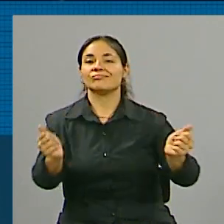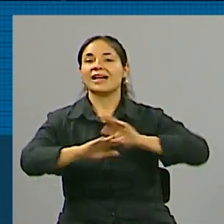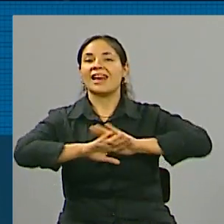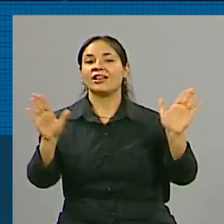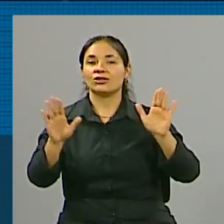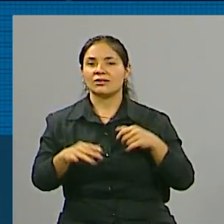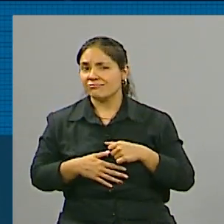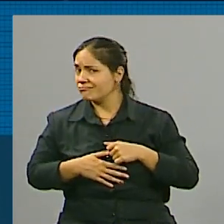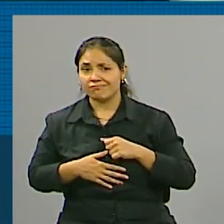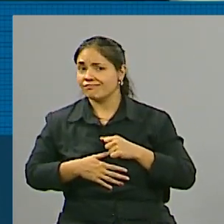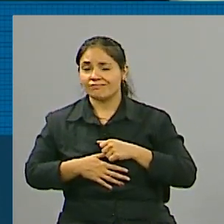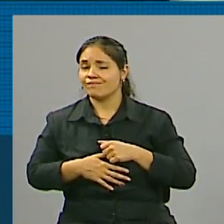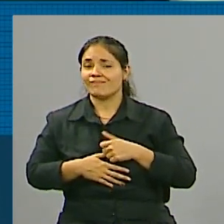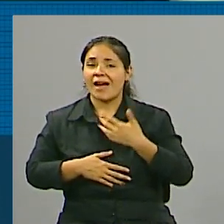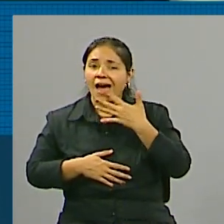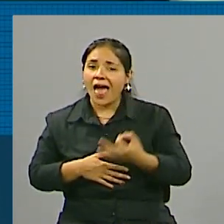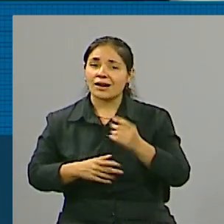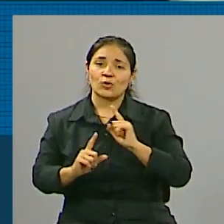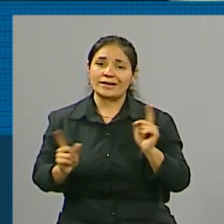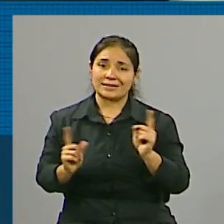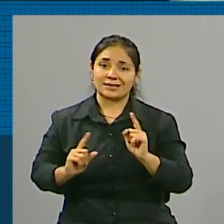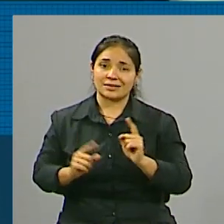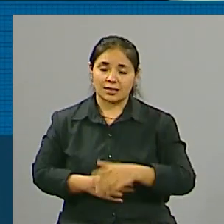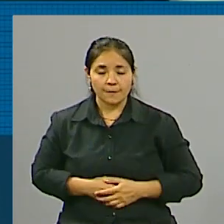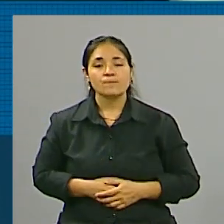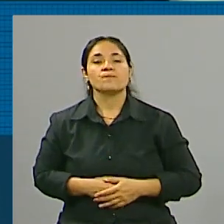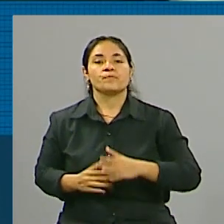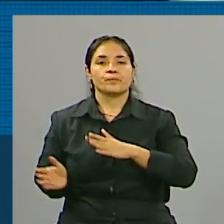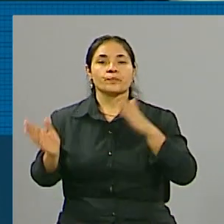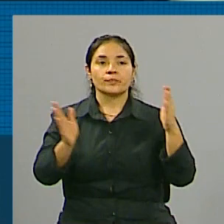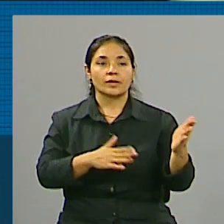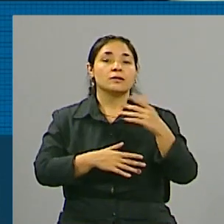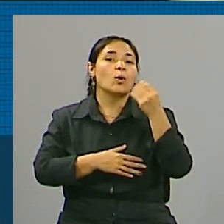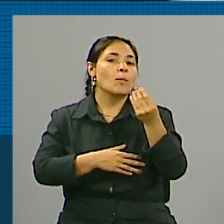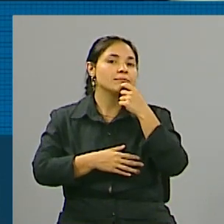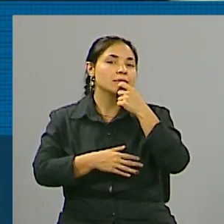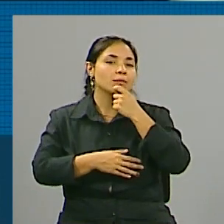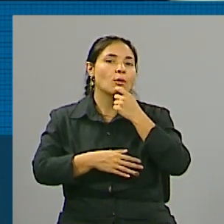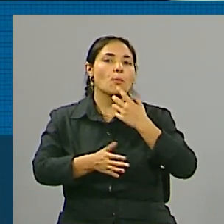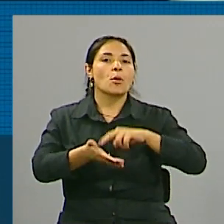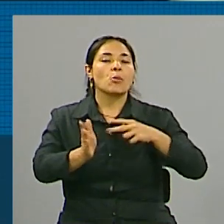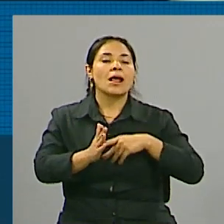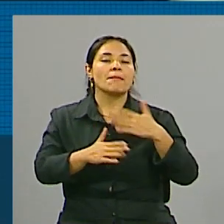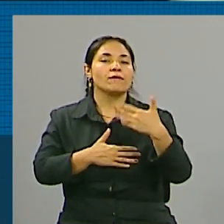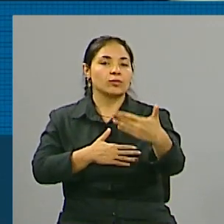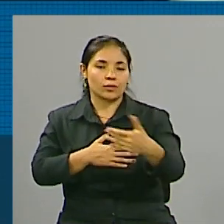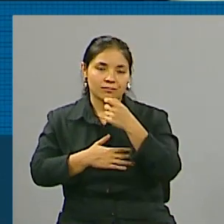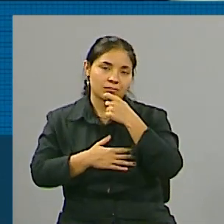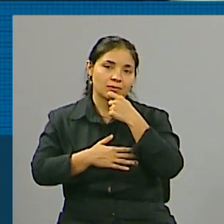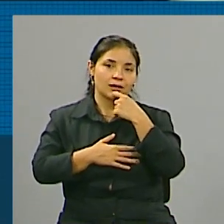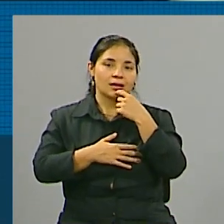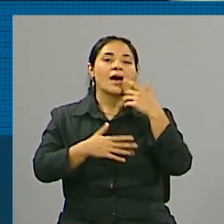Argentina. ¿Cuáles serían las consecuencias? Digo, pensando en un panorama en el cual existe